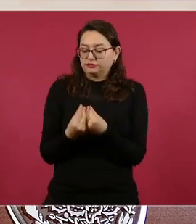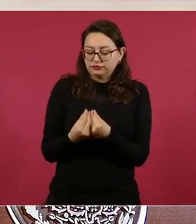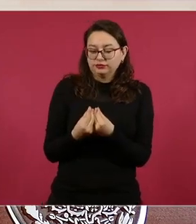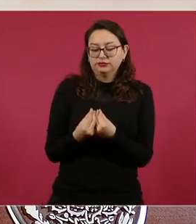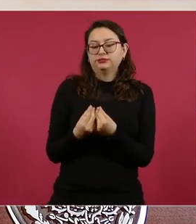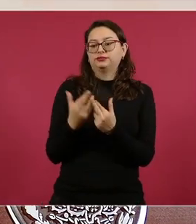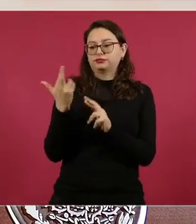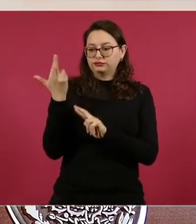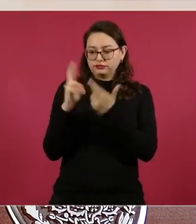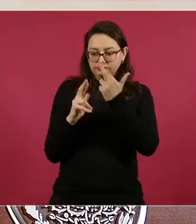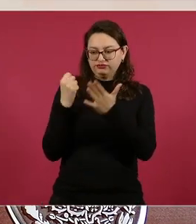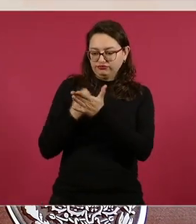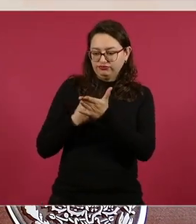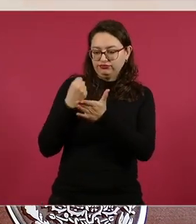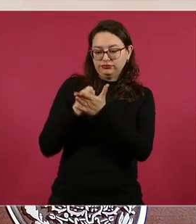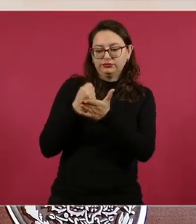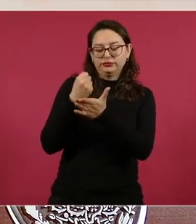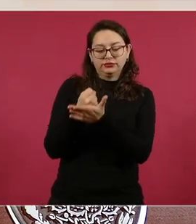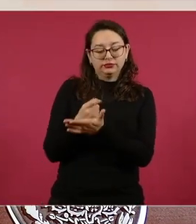gobernó